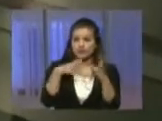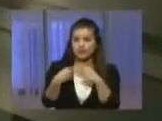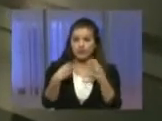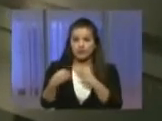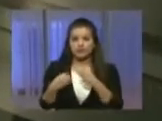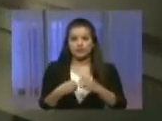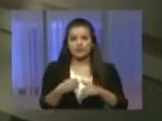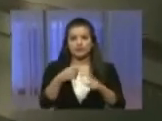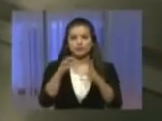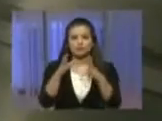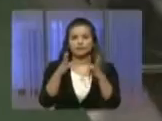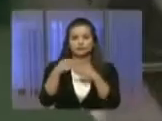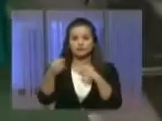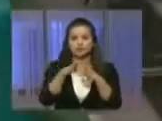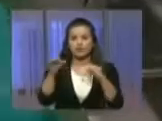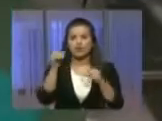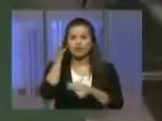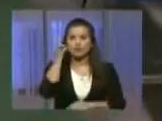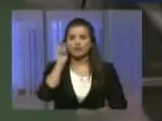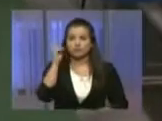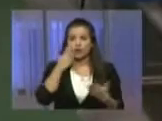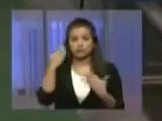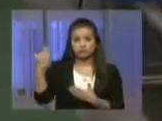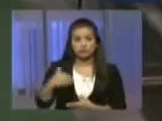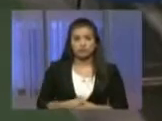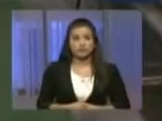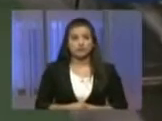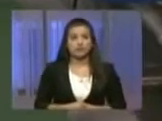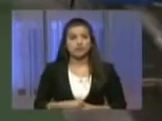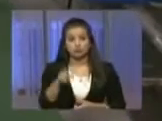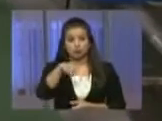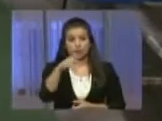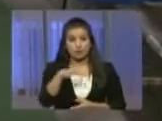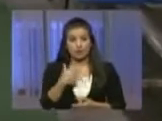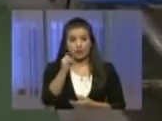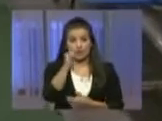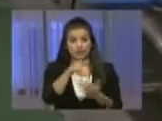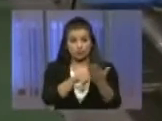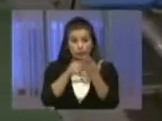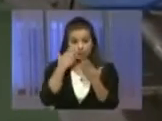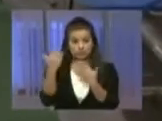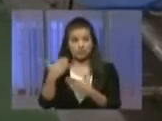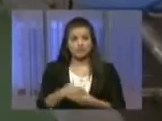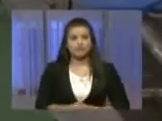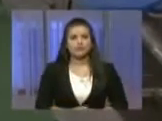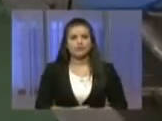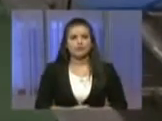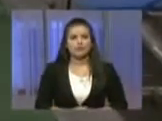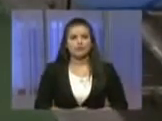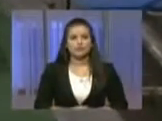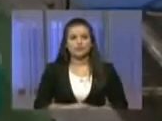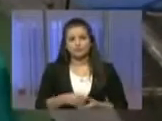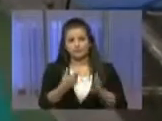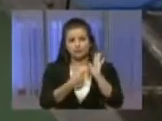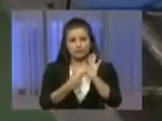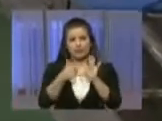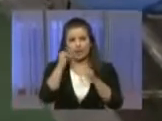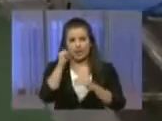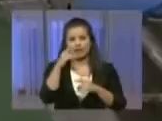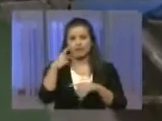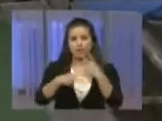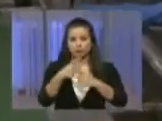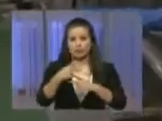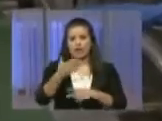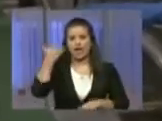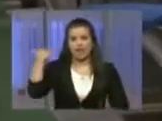para las mujeres Venezolanas Aquí está si me permiten las cámaras mire presidente la producción que antes